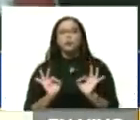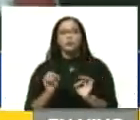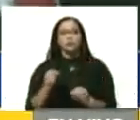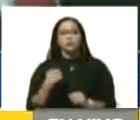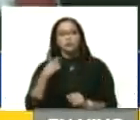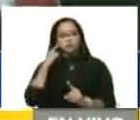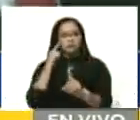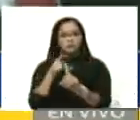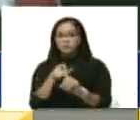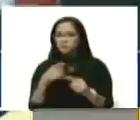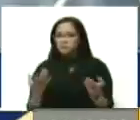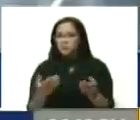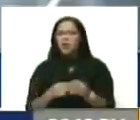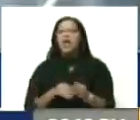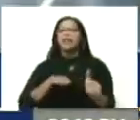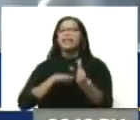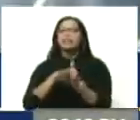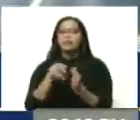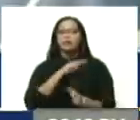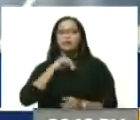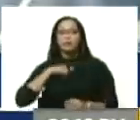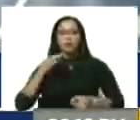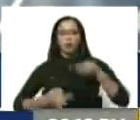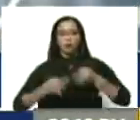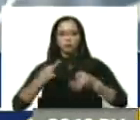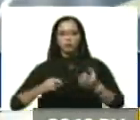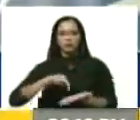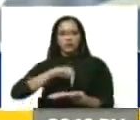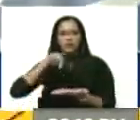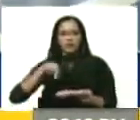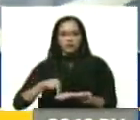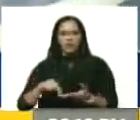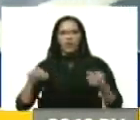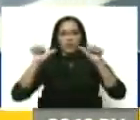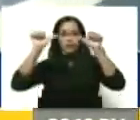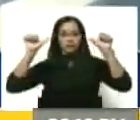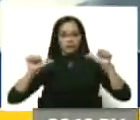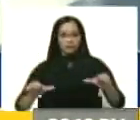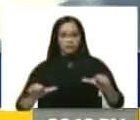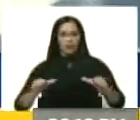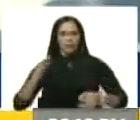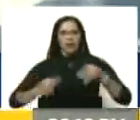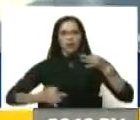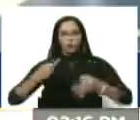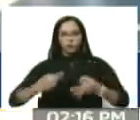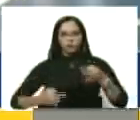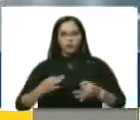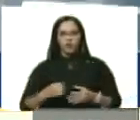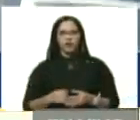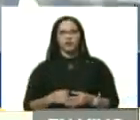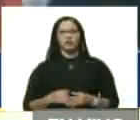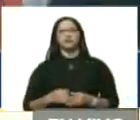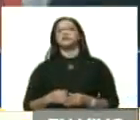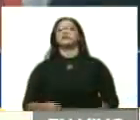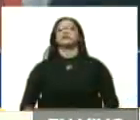el desarrollo de nuestra justicia nacional, el sistema judicial, para